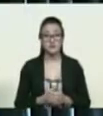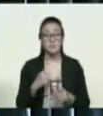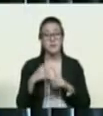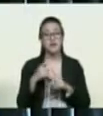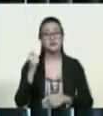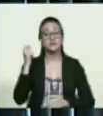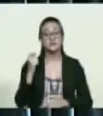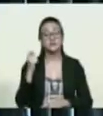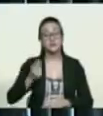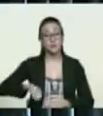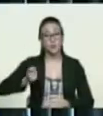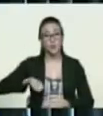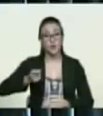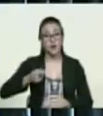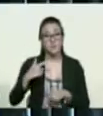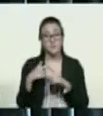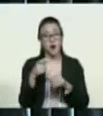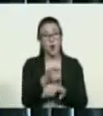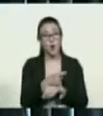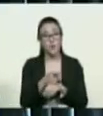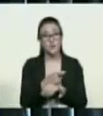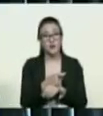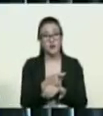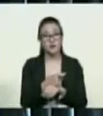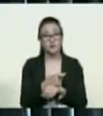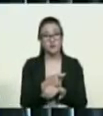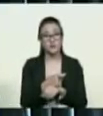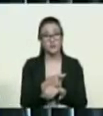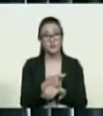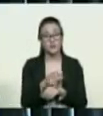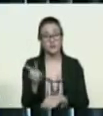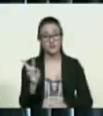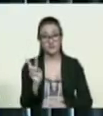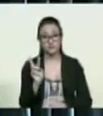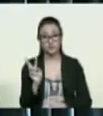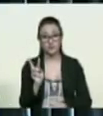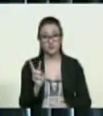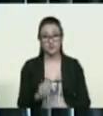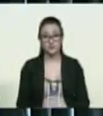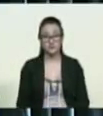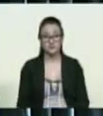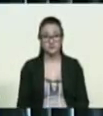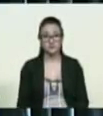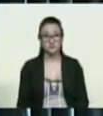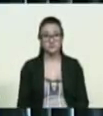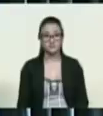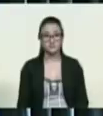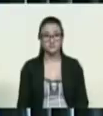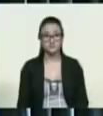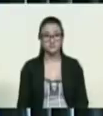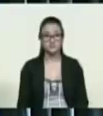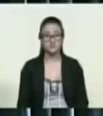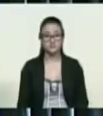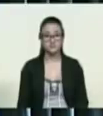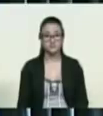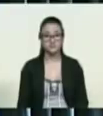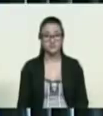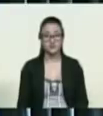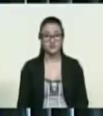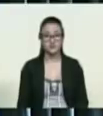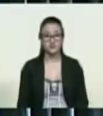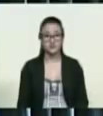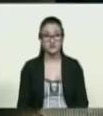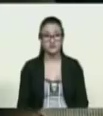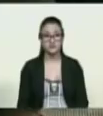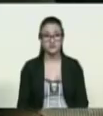Supremo de Justicia y por el gobierno de la República Bolivariana de Venezuela. Por CNN, Osmary Hernández. ¿Cómo está,